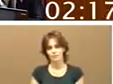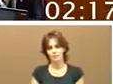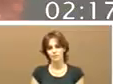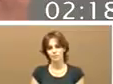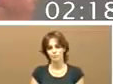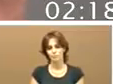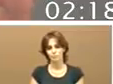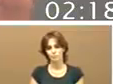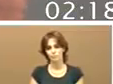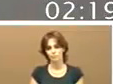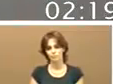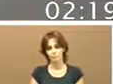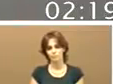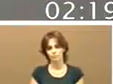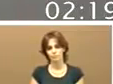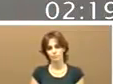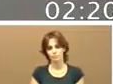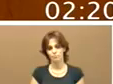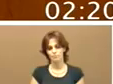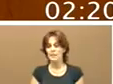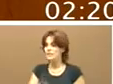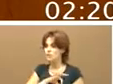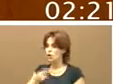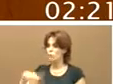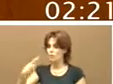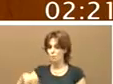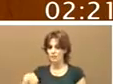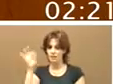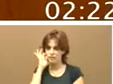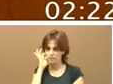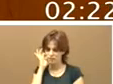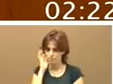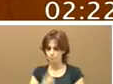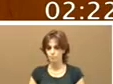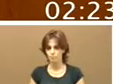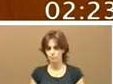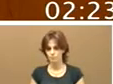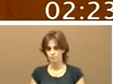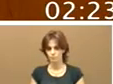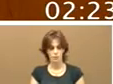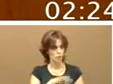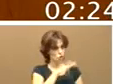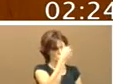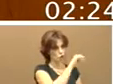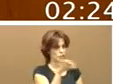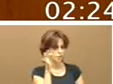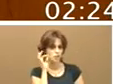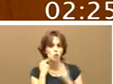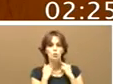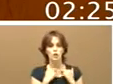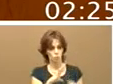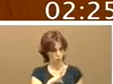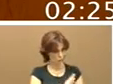fíjese señora vicepresidenta cuando uno señora vicepresidenta luego señoras y señores diputados luego